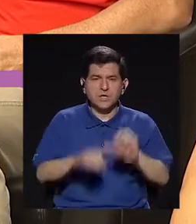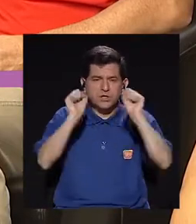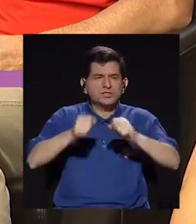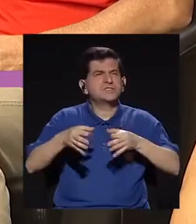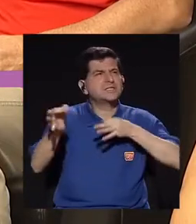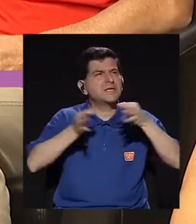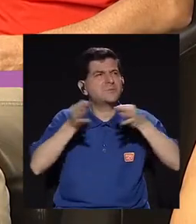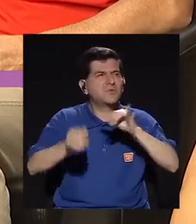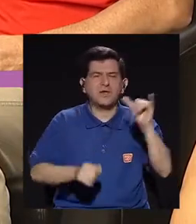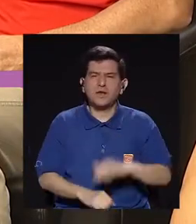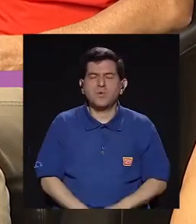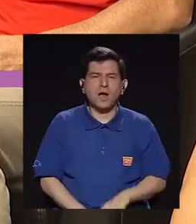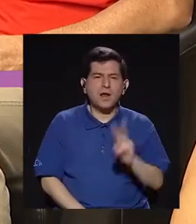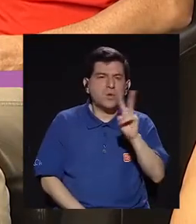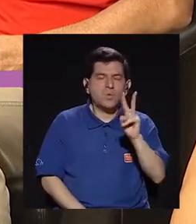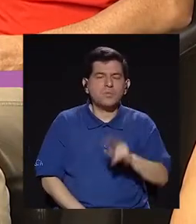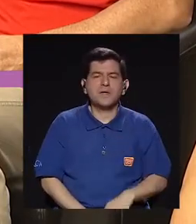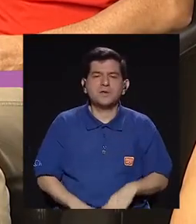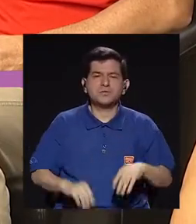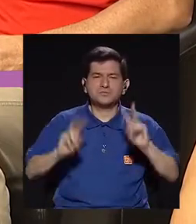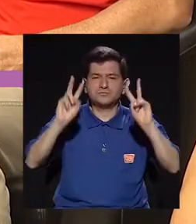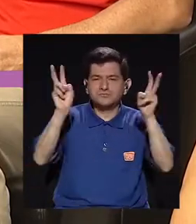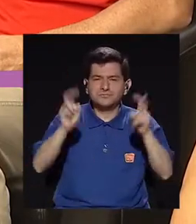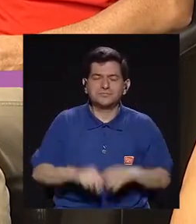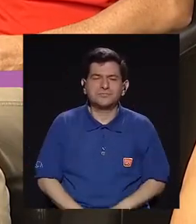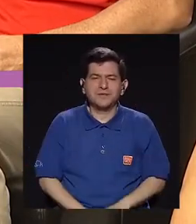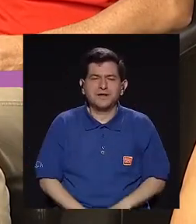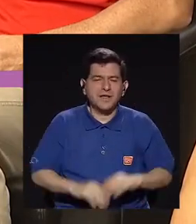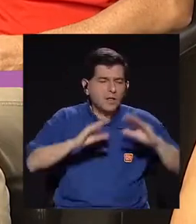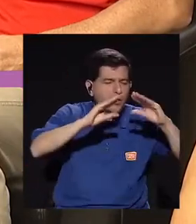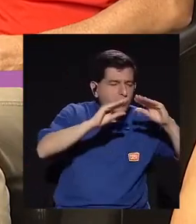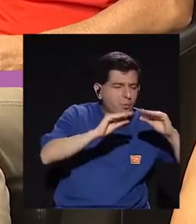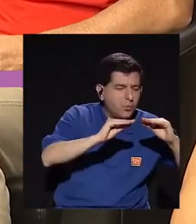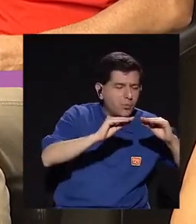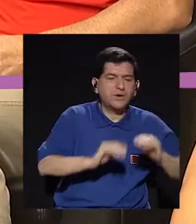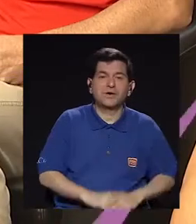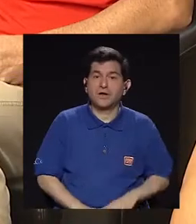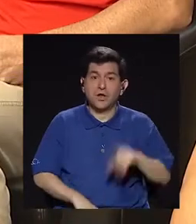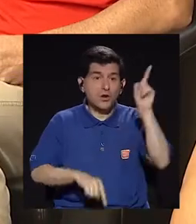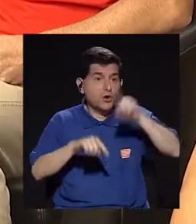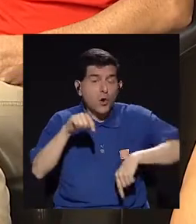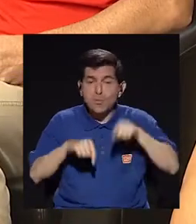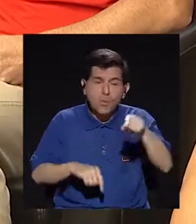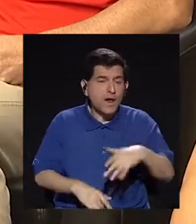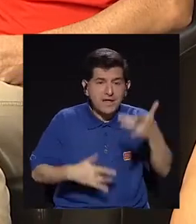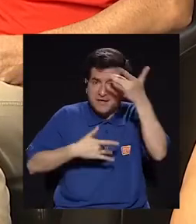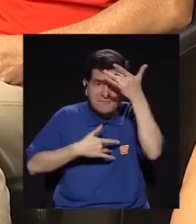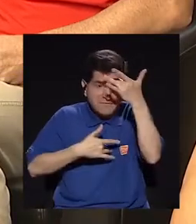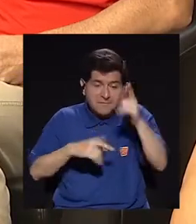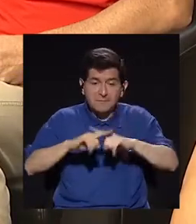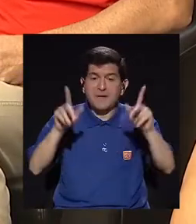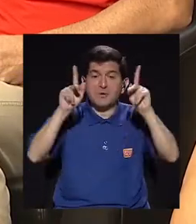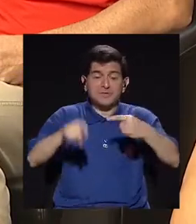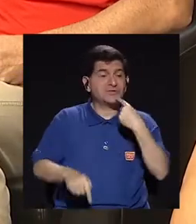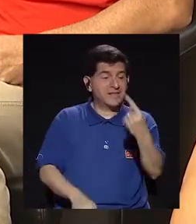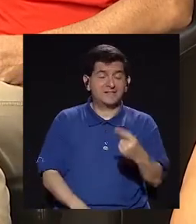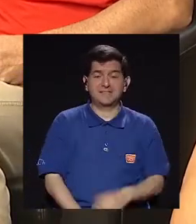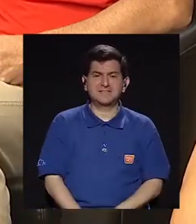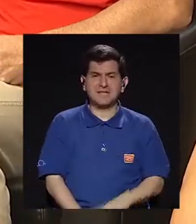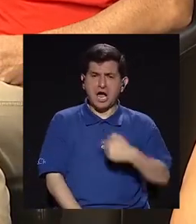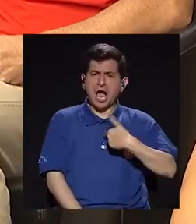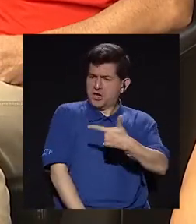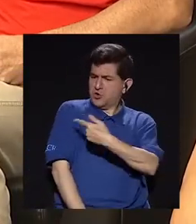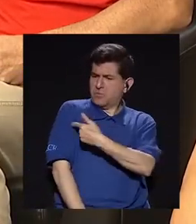lo pudiéramos explicar, sería como un virus que está dormido. Es decir, no puede producir enfermedad. Pero la gente insiste en decir que se vacunaron contra la